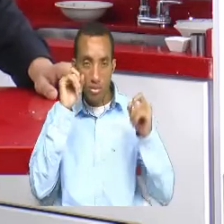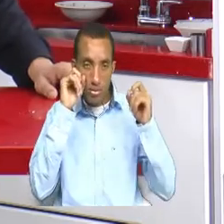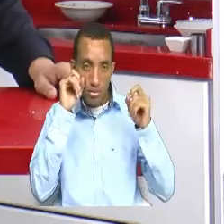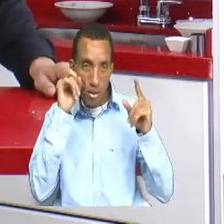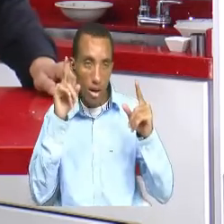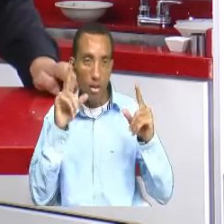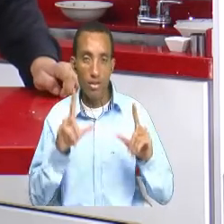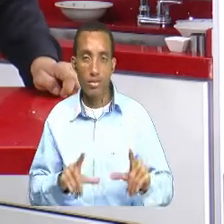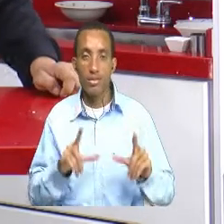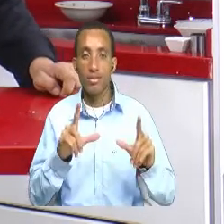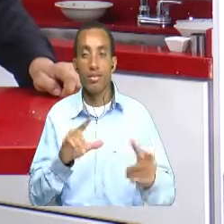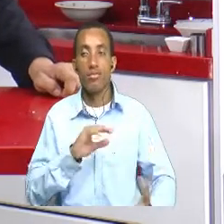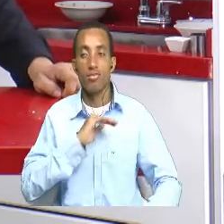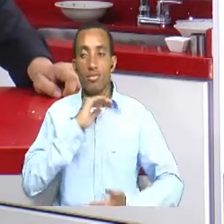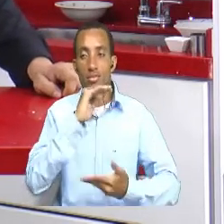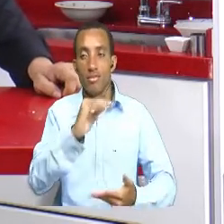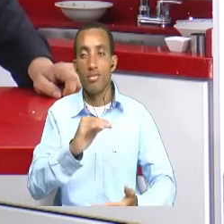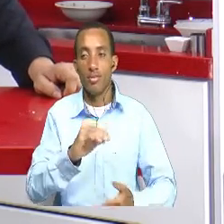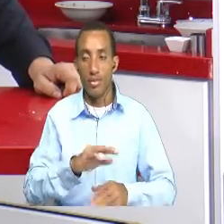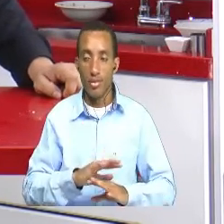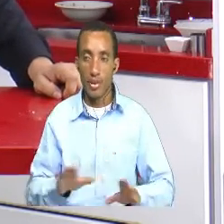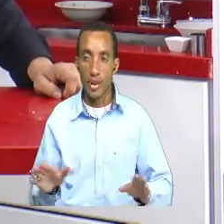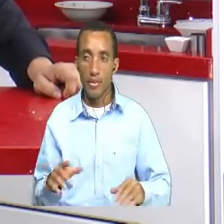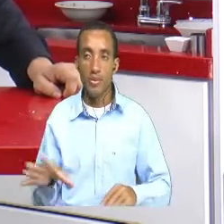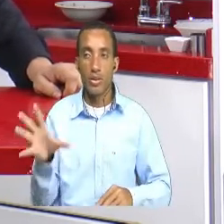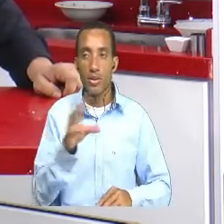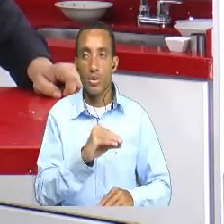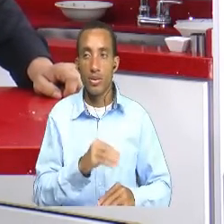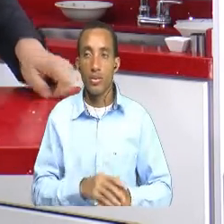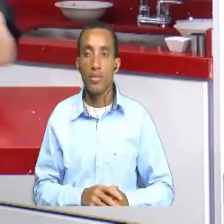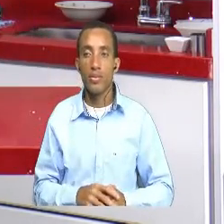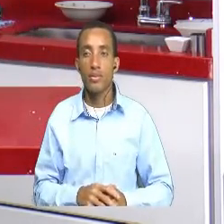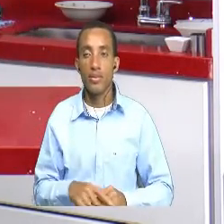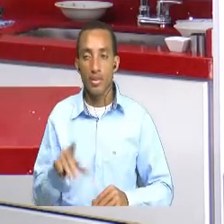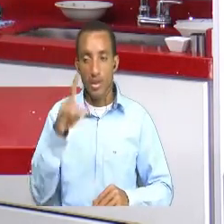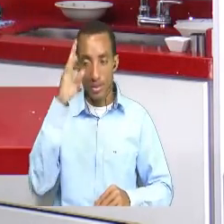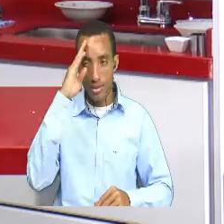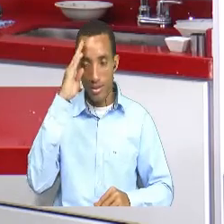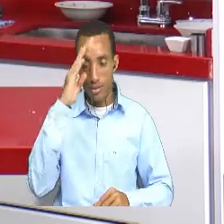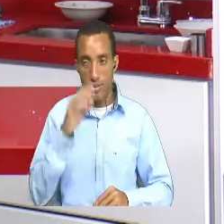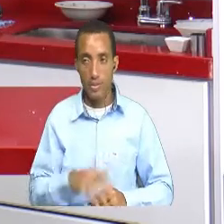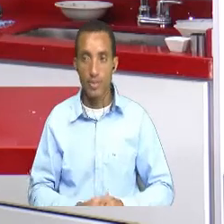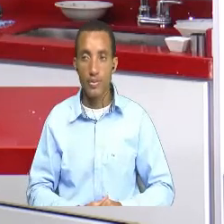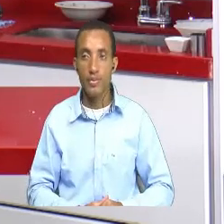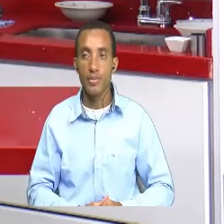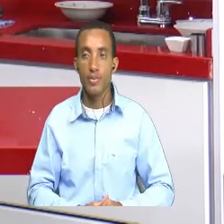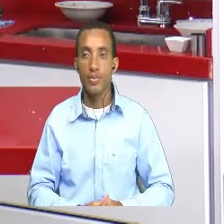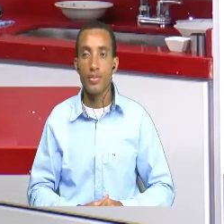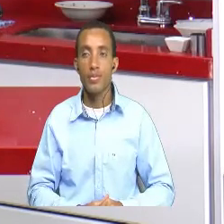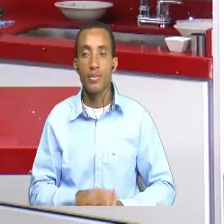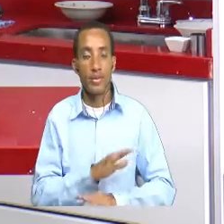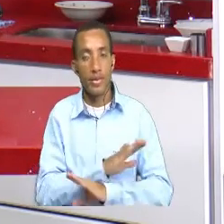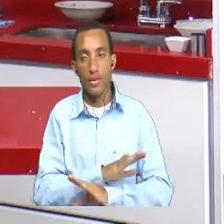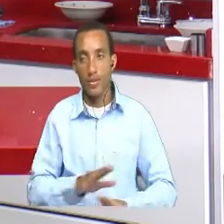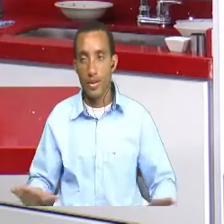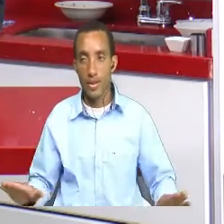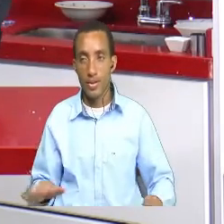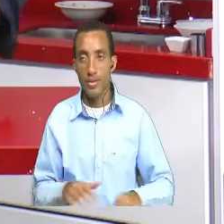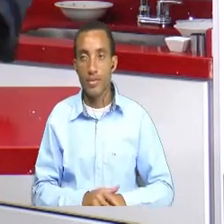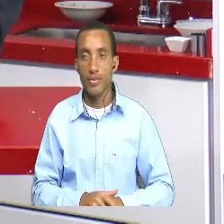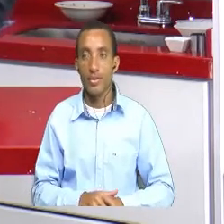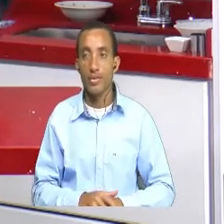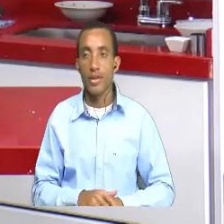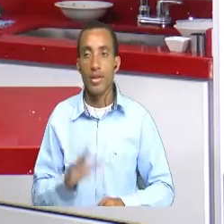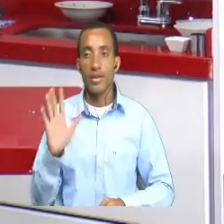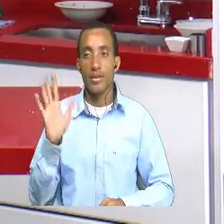desde a pedir de gota y mister prada para todos ustedes así que ya sabes los esperamos sí señor hasta aquí a pedir de boca milicianos